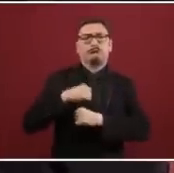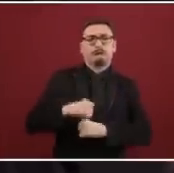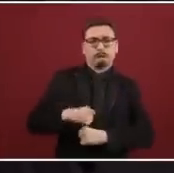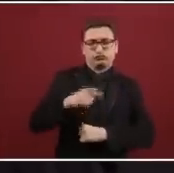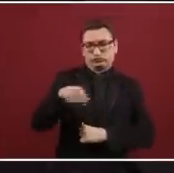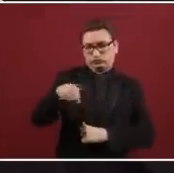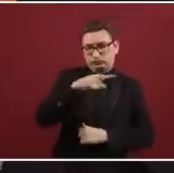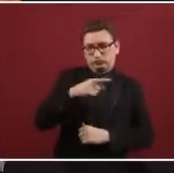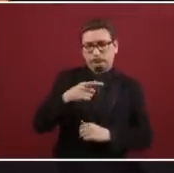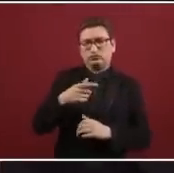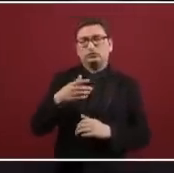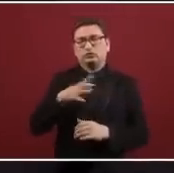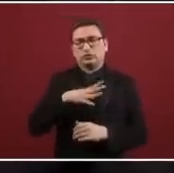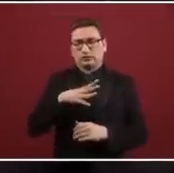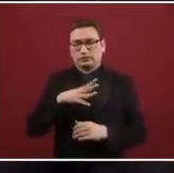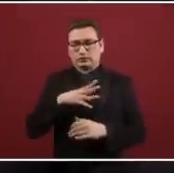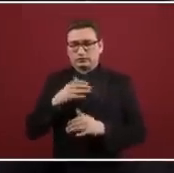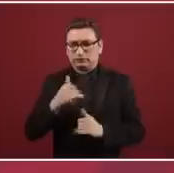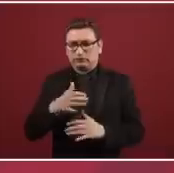plazo